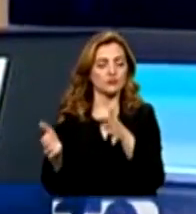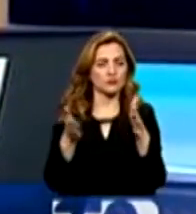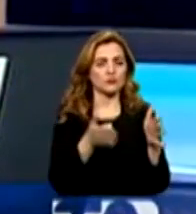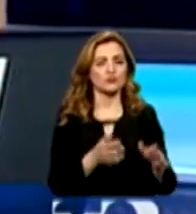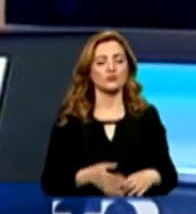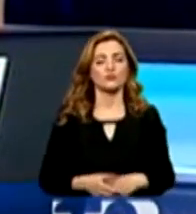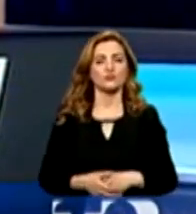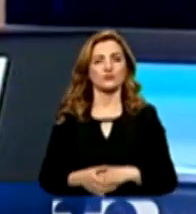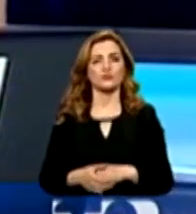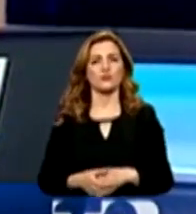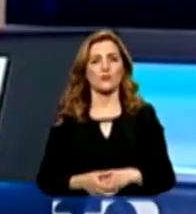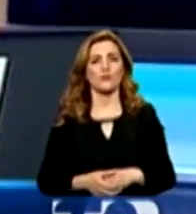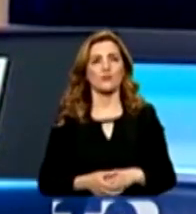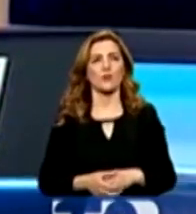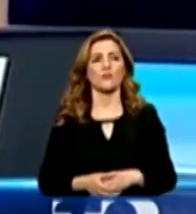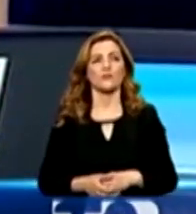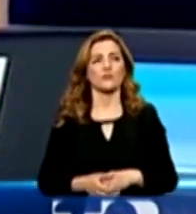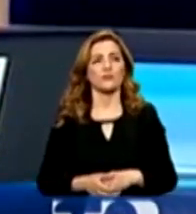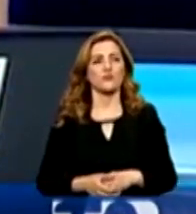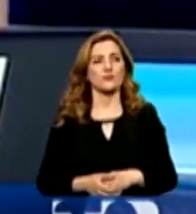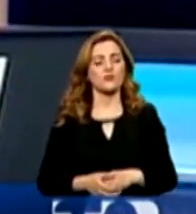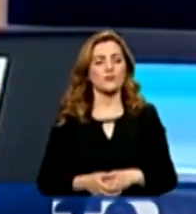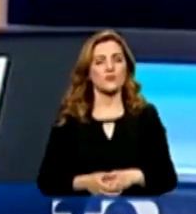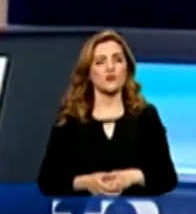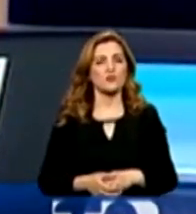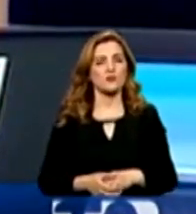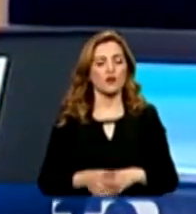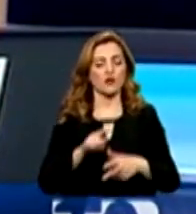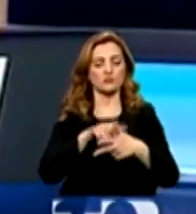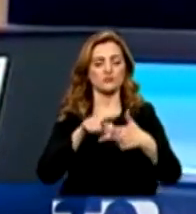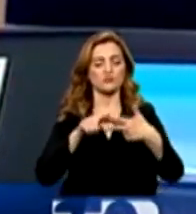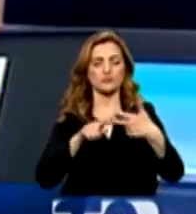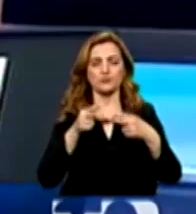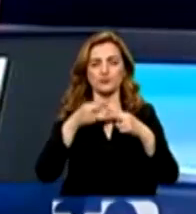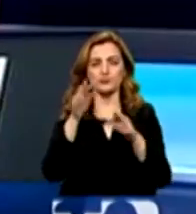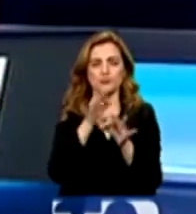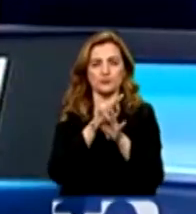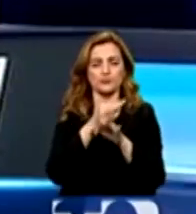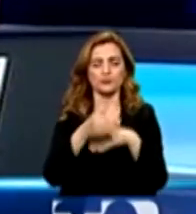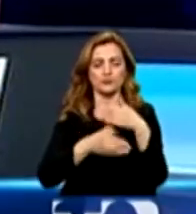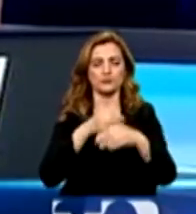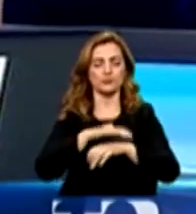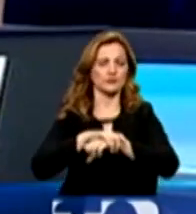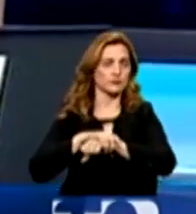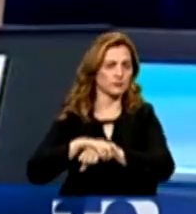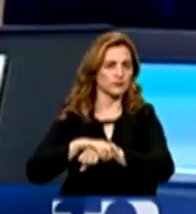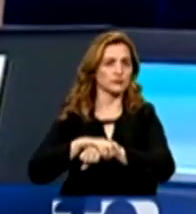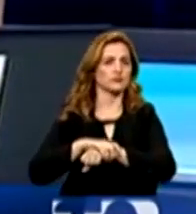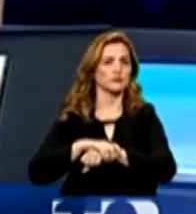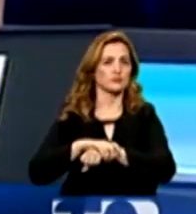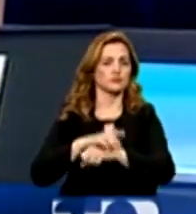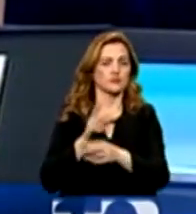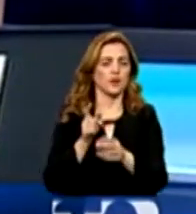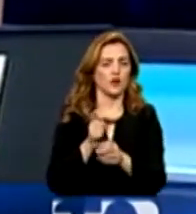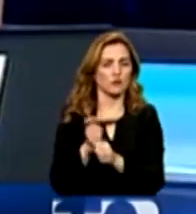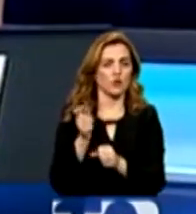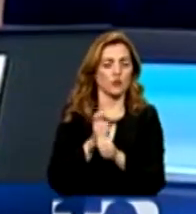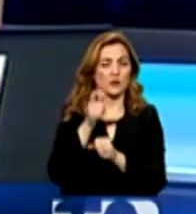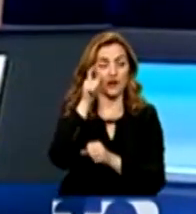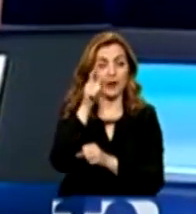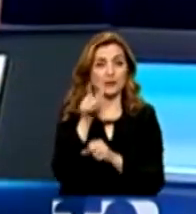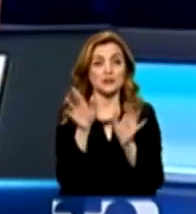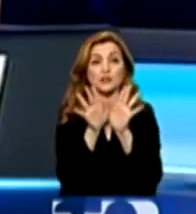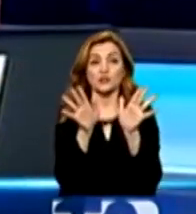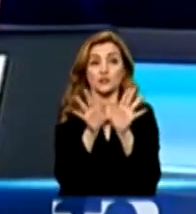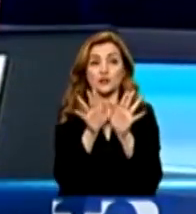A propósito de una nota periodística en la cual se cuestionan 3 casos de exfuncionarios procesados que terminaron en calidad de prófugos, la fiscal general